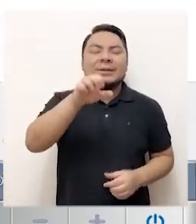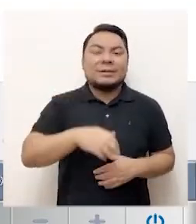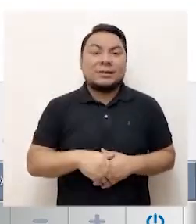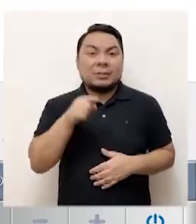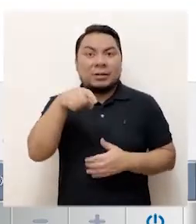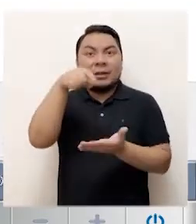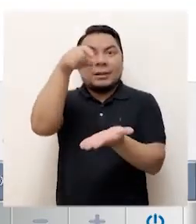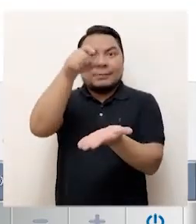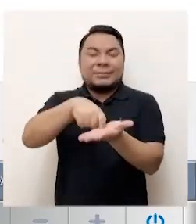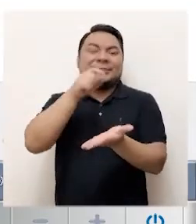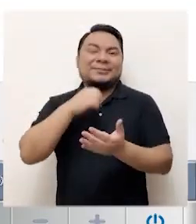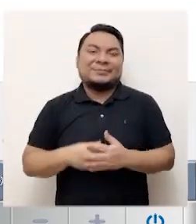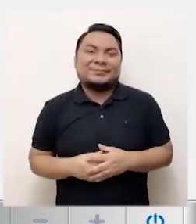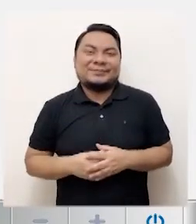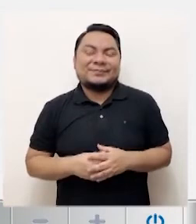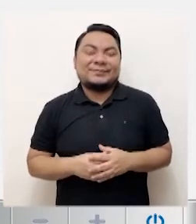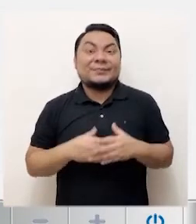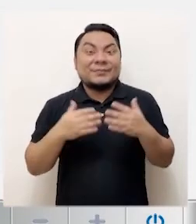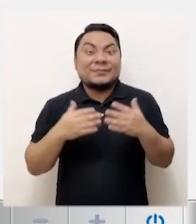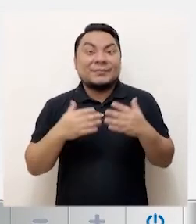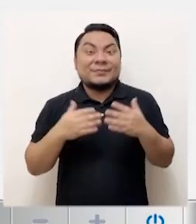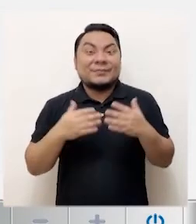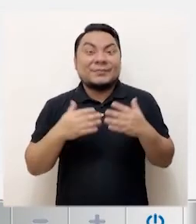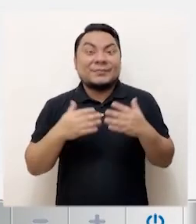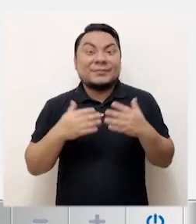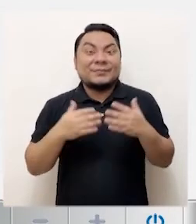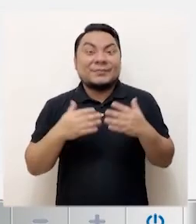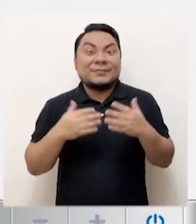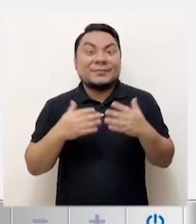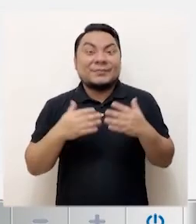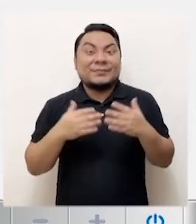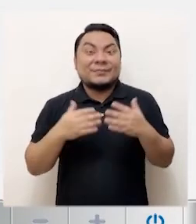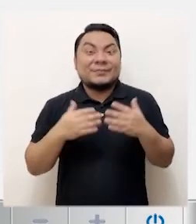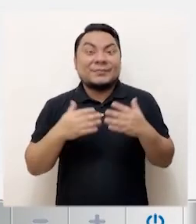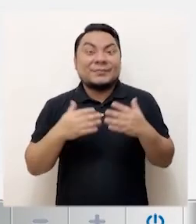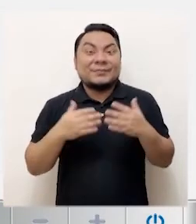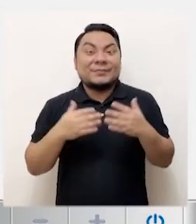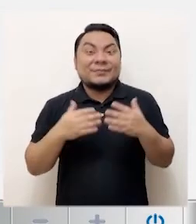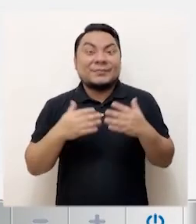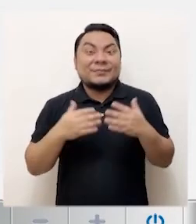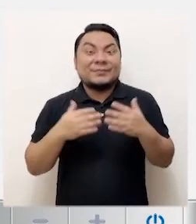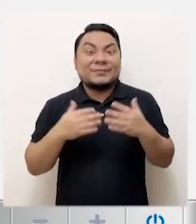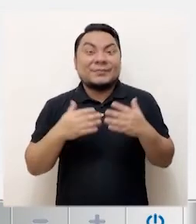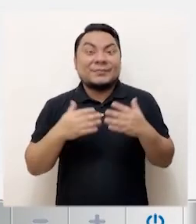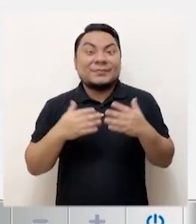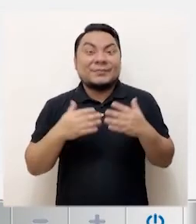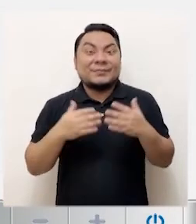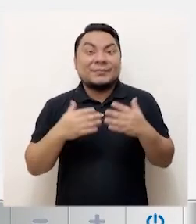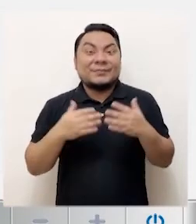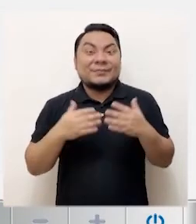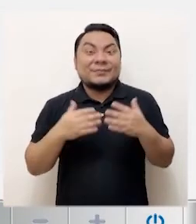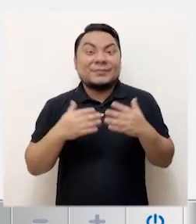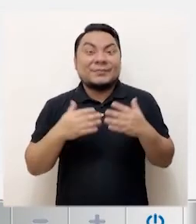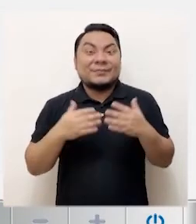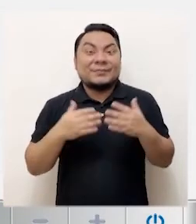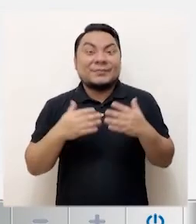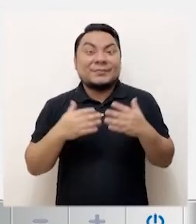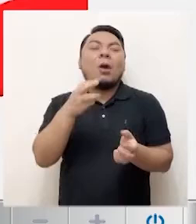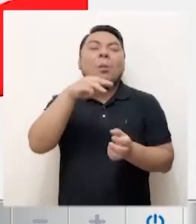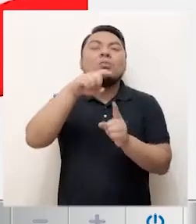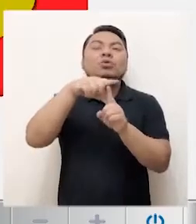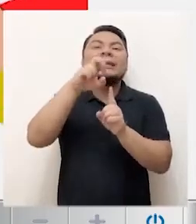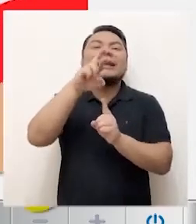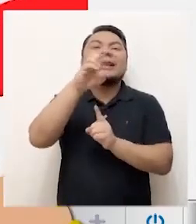www.bn.gob.pe y teclee Enter. Verá la página principal del Banco de la Nación y ubicará fácilmente Multirred